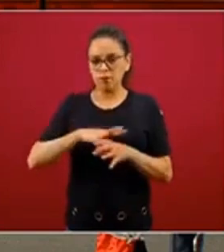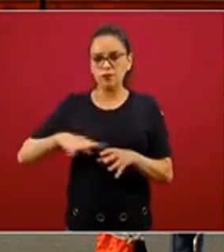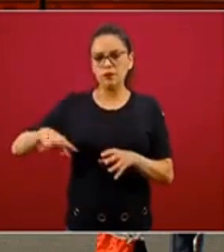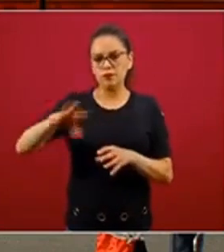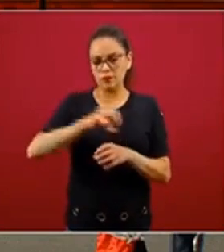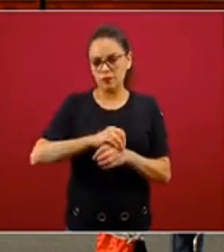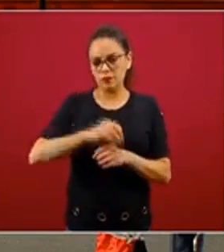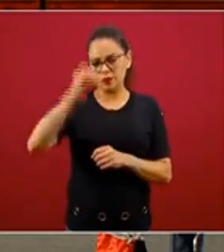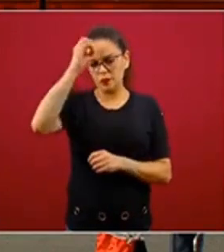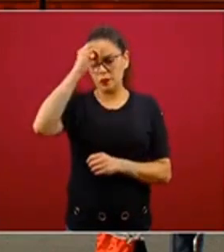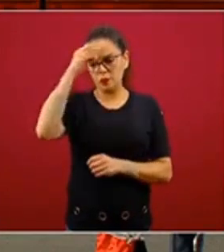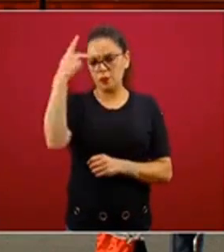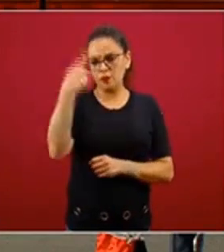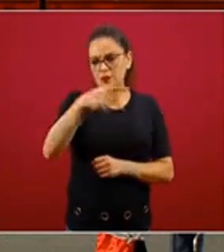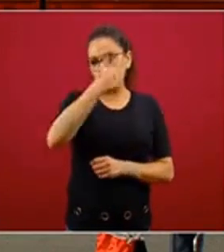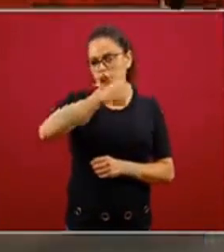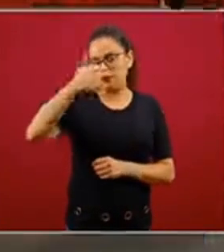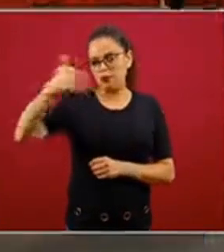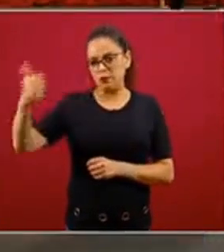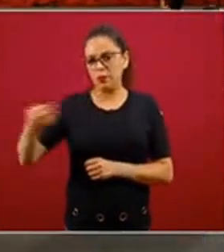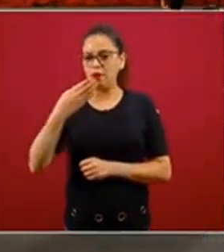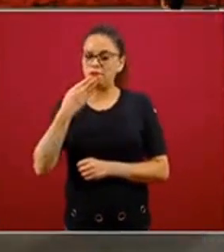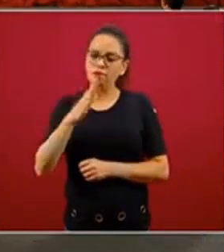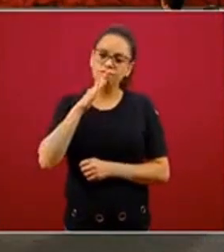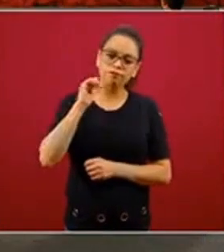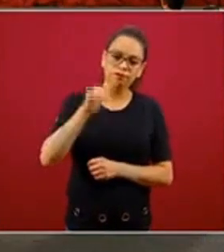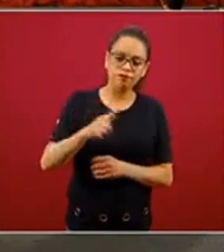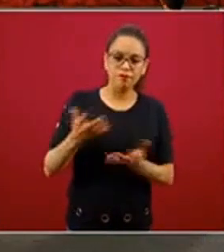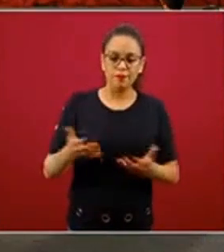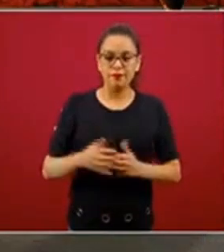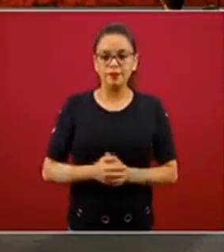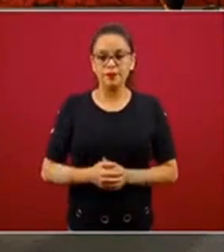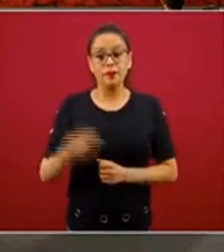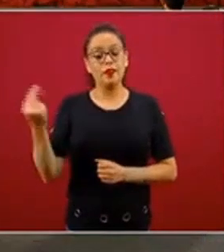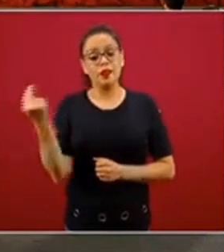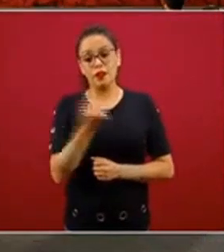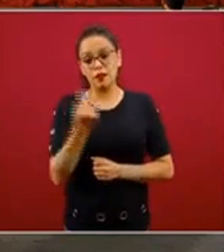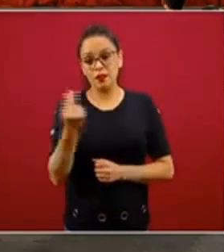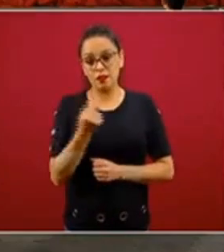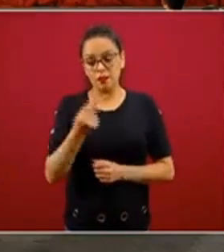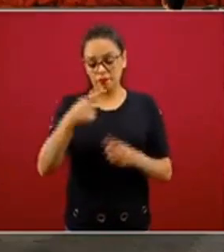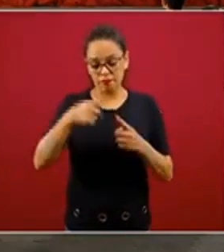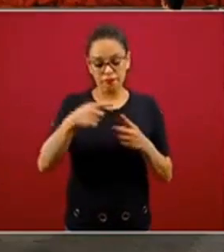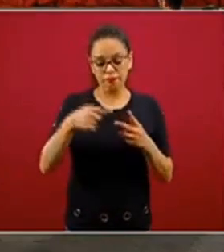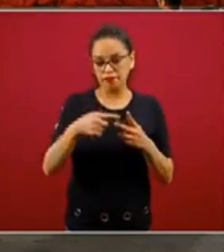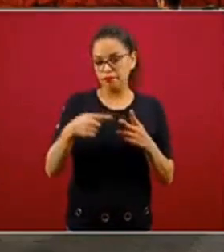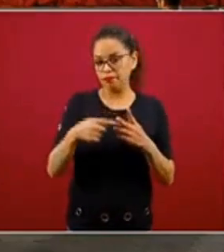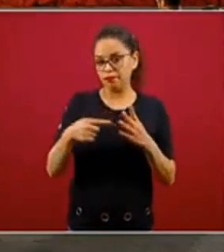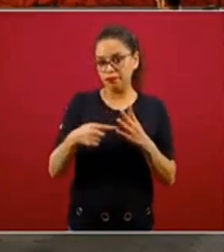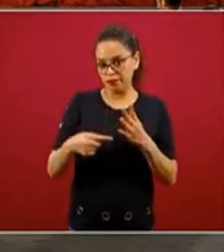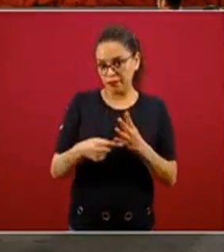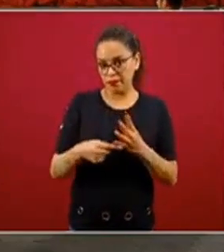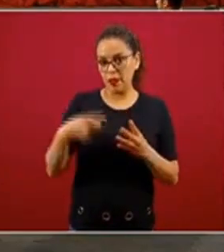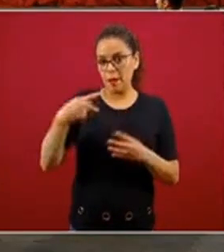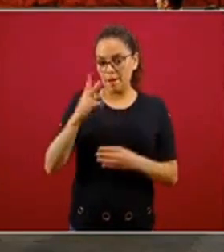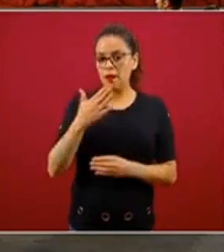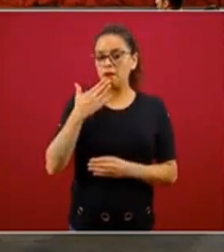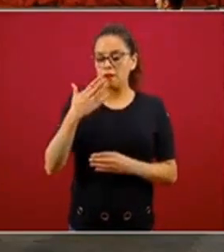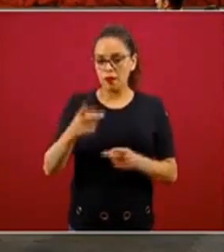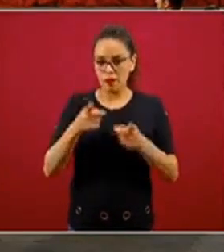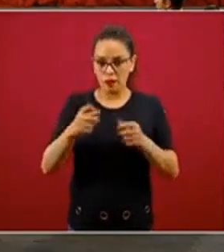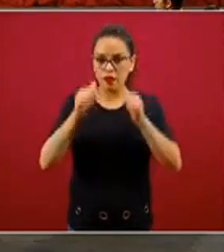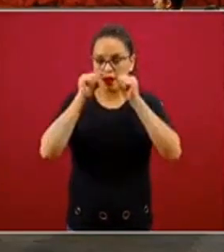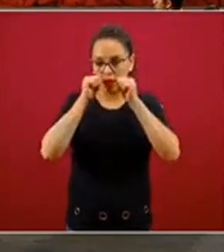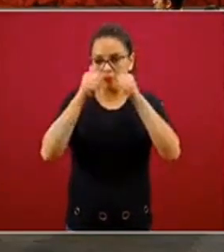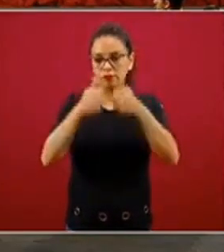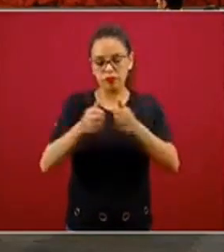malas, pero lo estamos haciendo. Existe una serie de necesidades que se están cubriendo en términos generales y desde